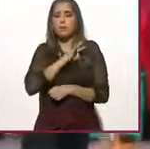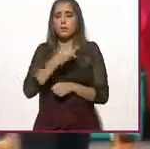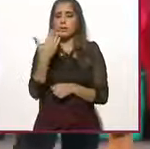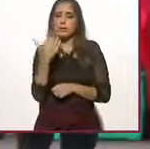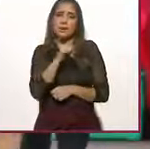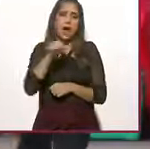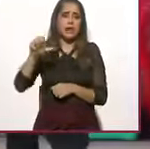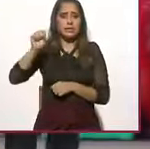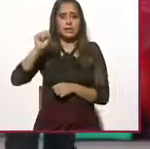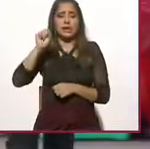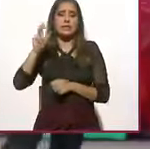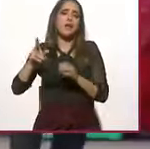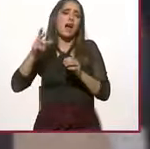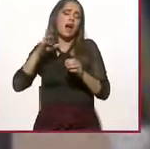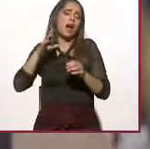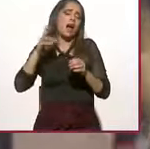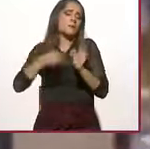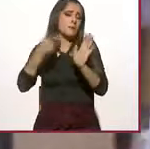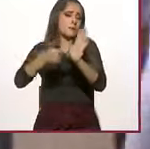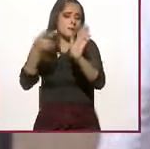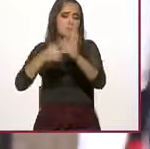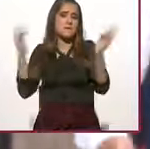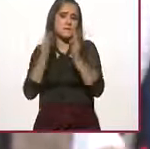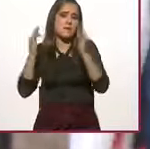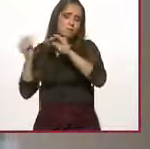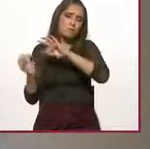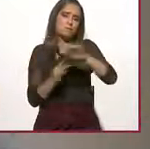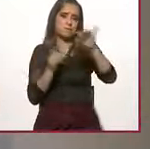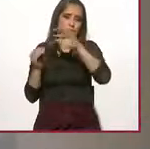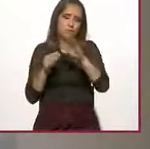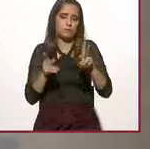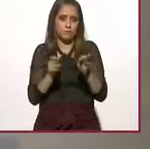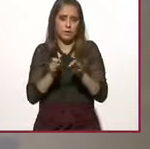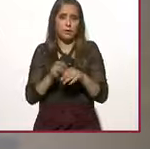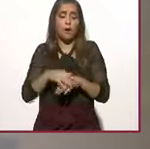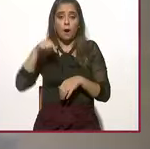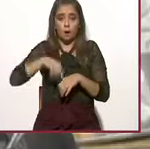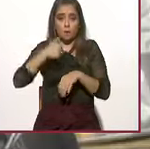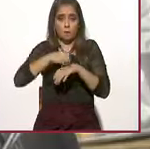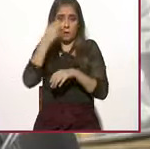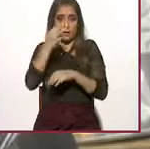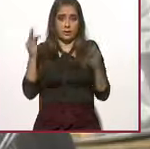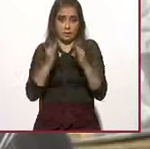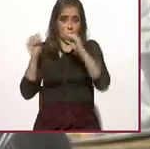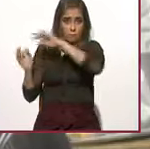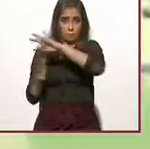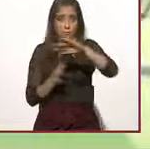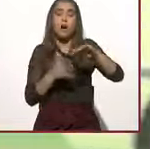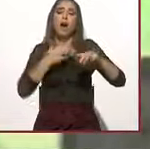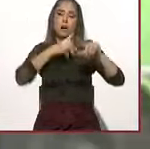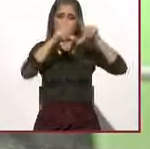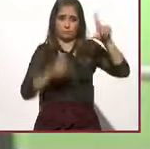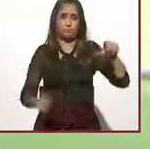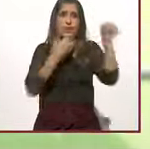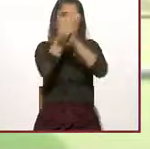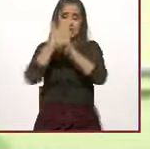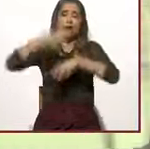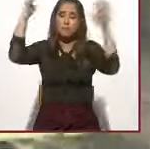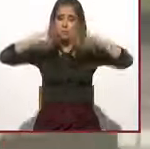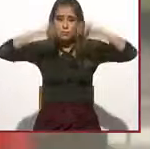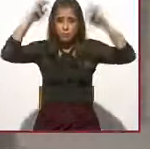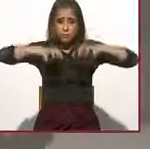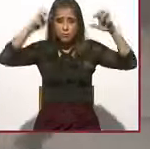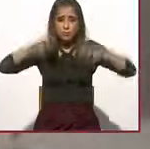50 y 60 eventos de este tipo. La llegada del frente frío número 3 provocará lluvias en gran parte del territorio nacional. Podrían estar